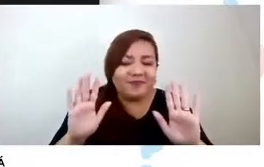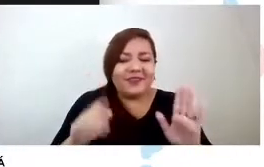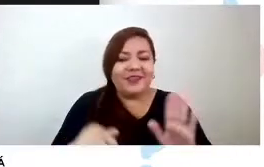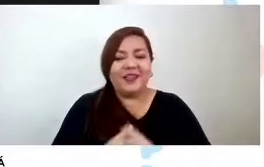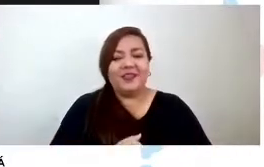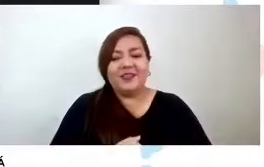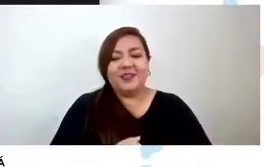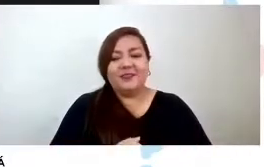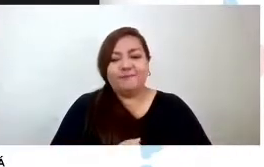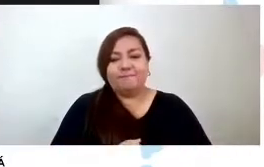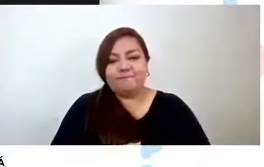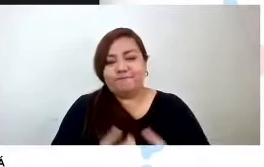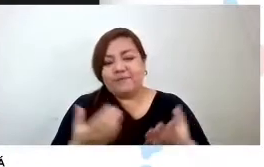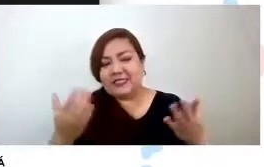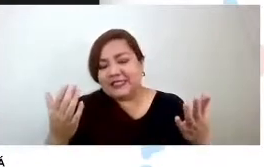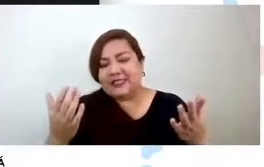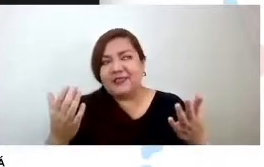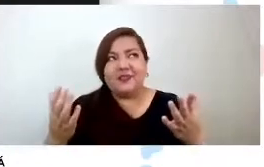desde